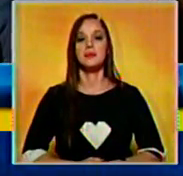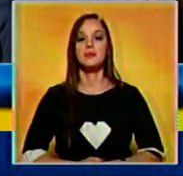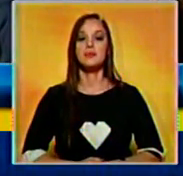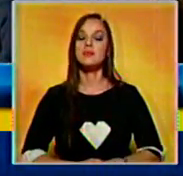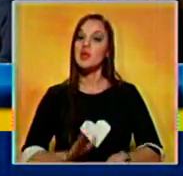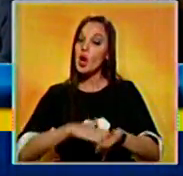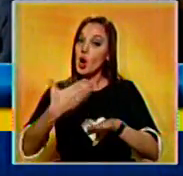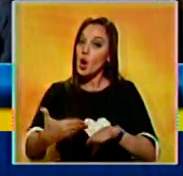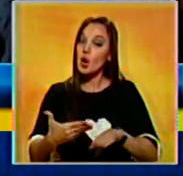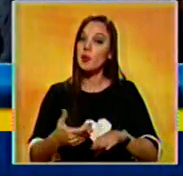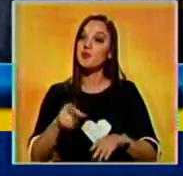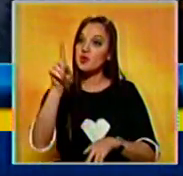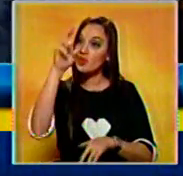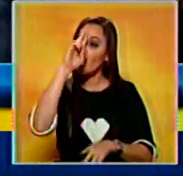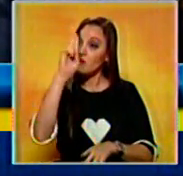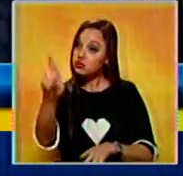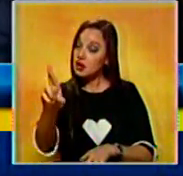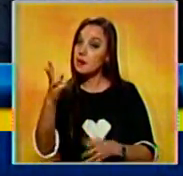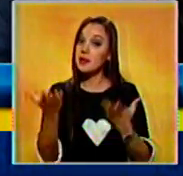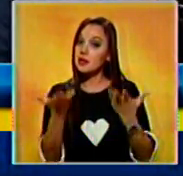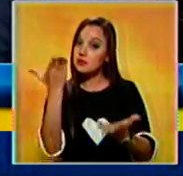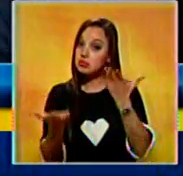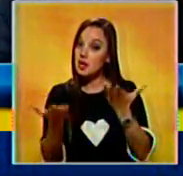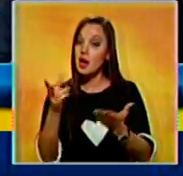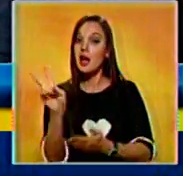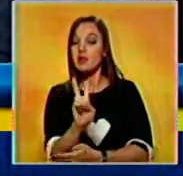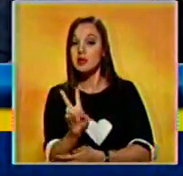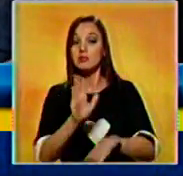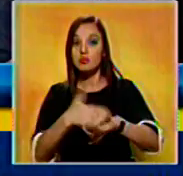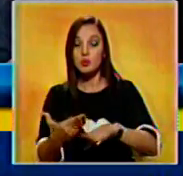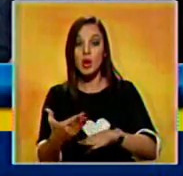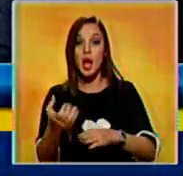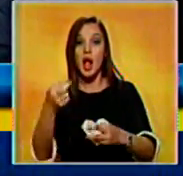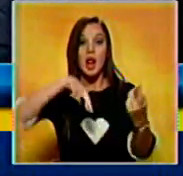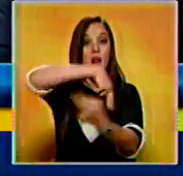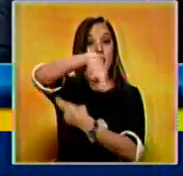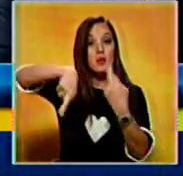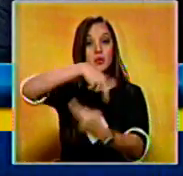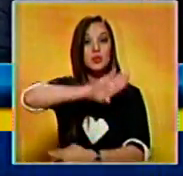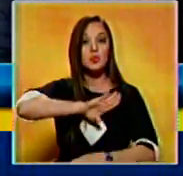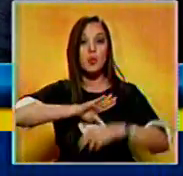porque la revolución bolivariana del comandante Chávez